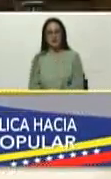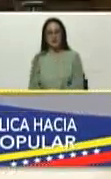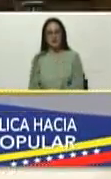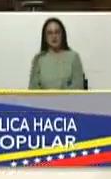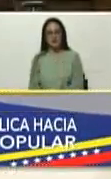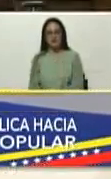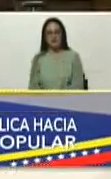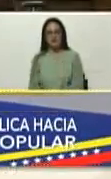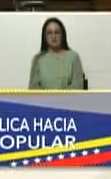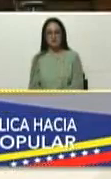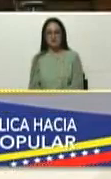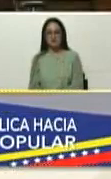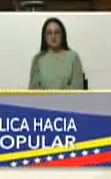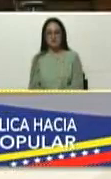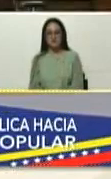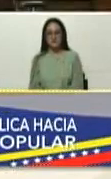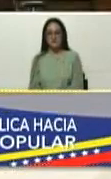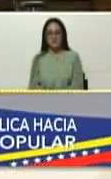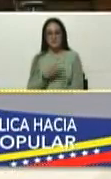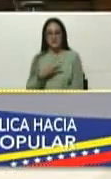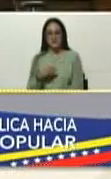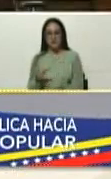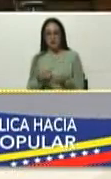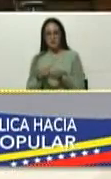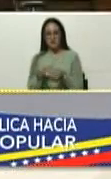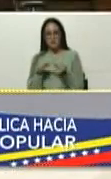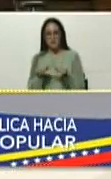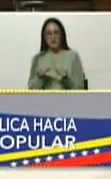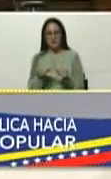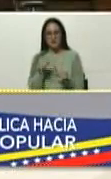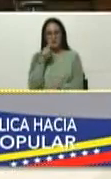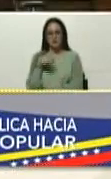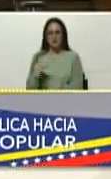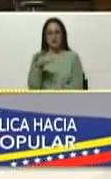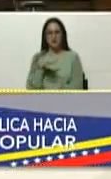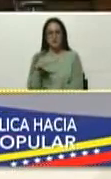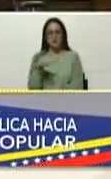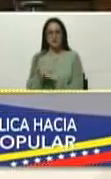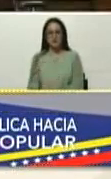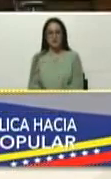Juan Carlos Alemán, presidente de la Comisión Permanente del Poder Popular,